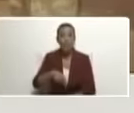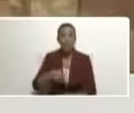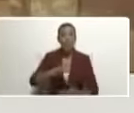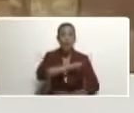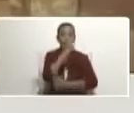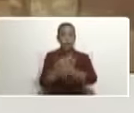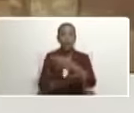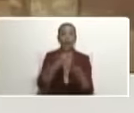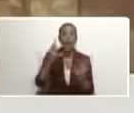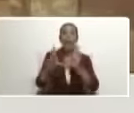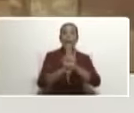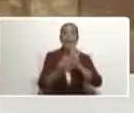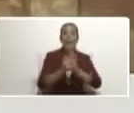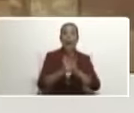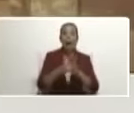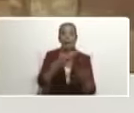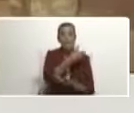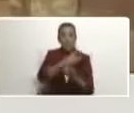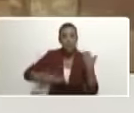Poder Ejecutivo.